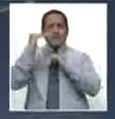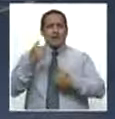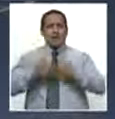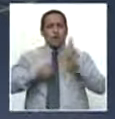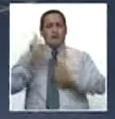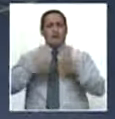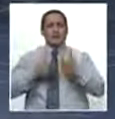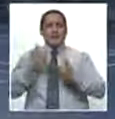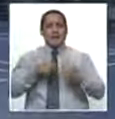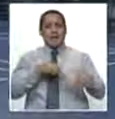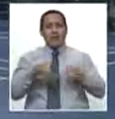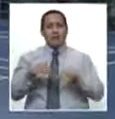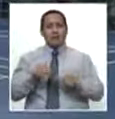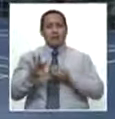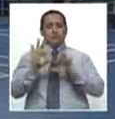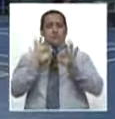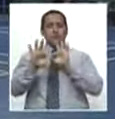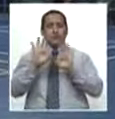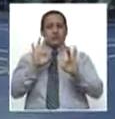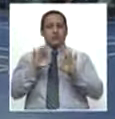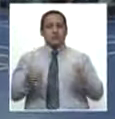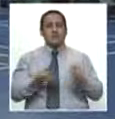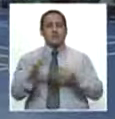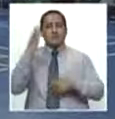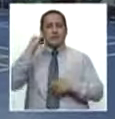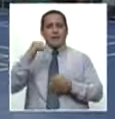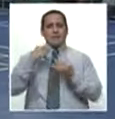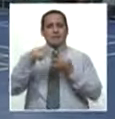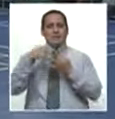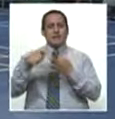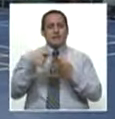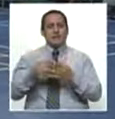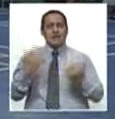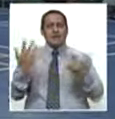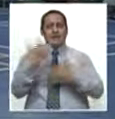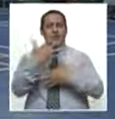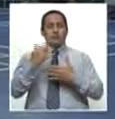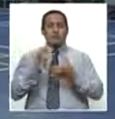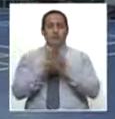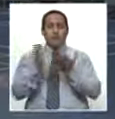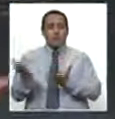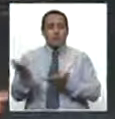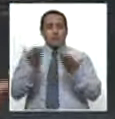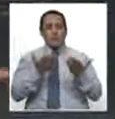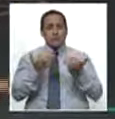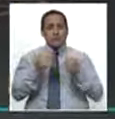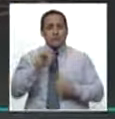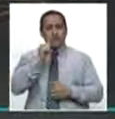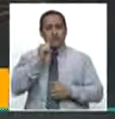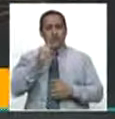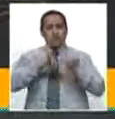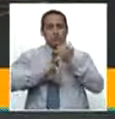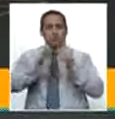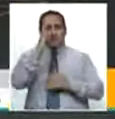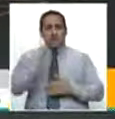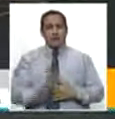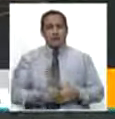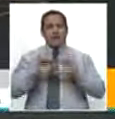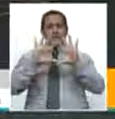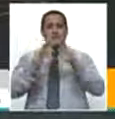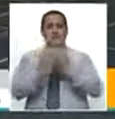de buscar competencias, de hacer un seleccionado y de viajar a campeonatos. A mí los de Sin Barrera los invito a que vengan todos los sábados,